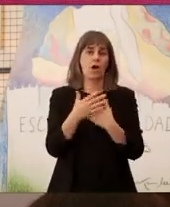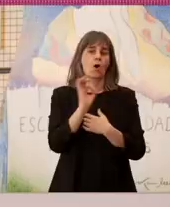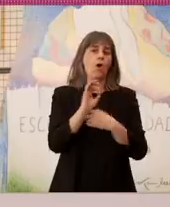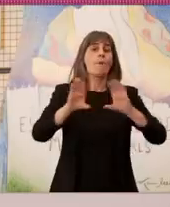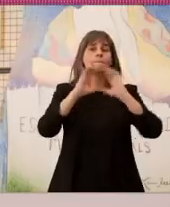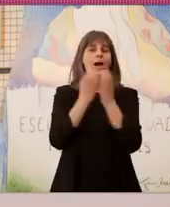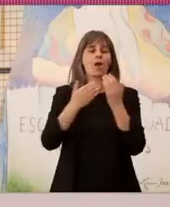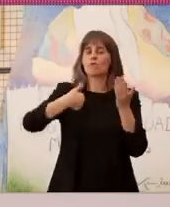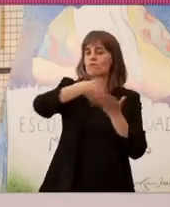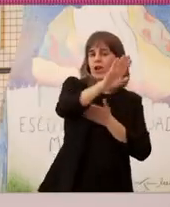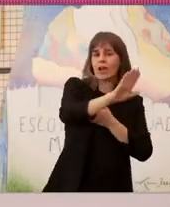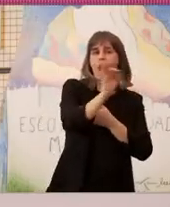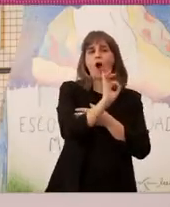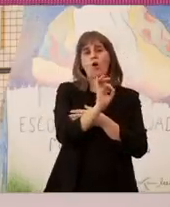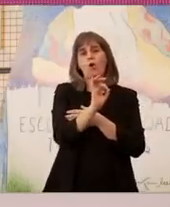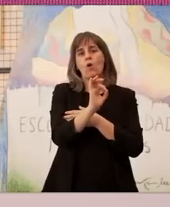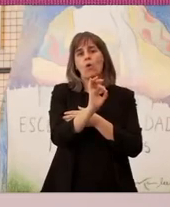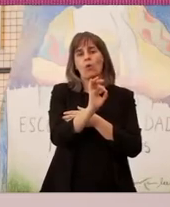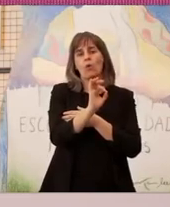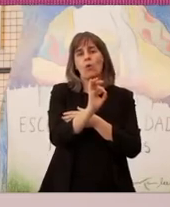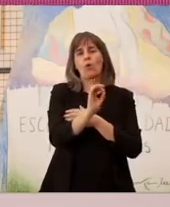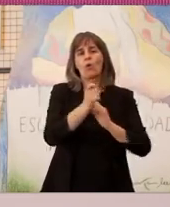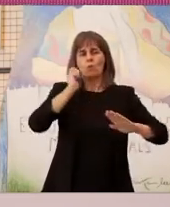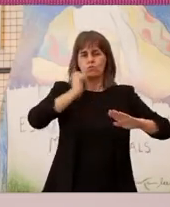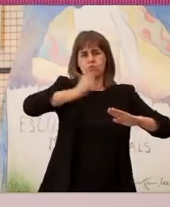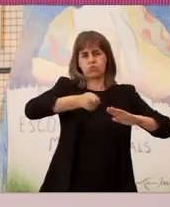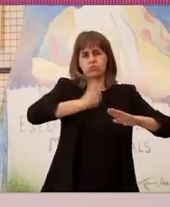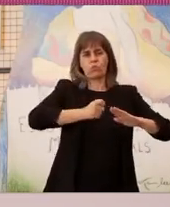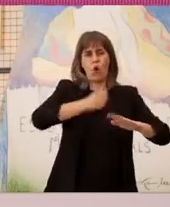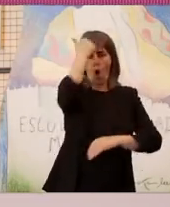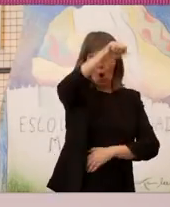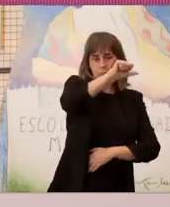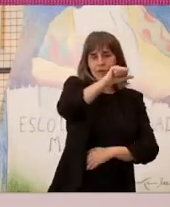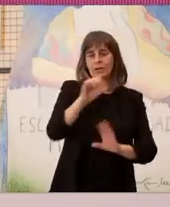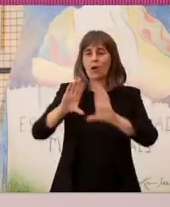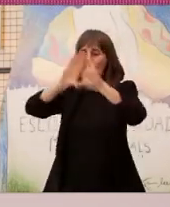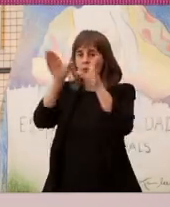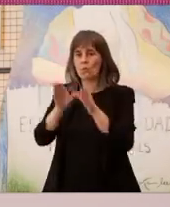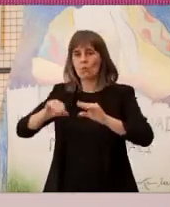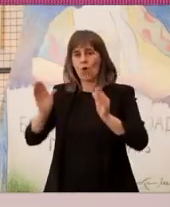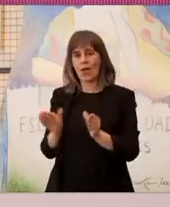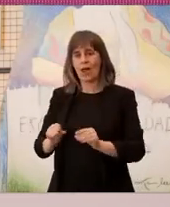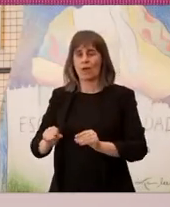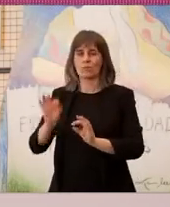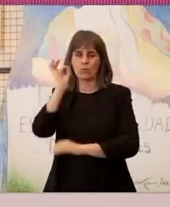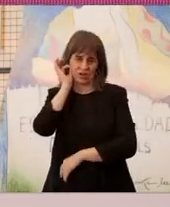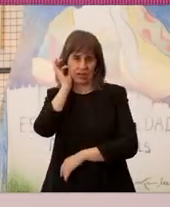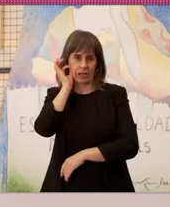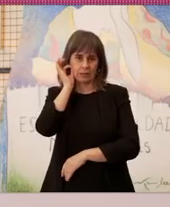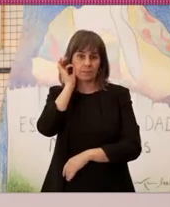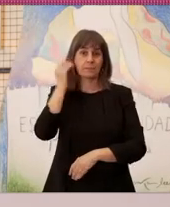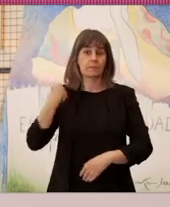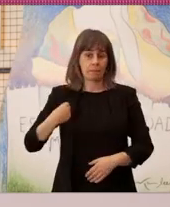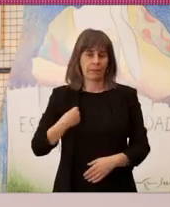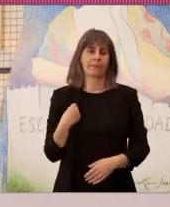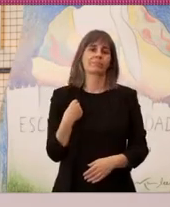a una mujer decía los títulos lo Dicen todos son solo algunos tiene también coeducación Apuesta por la libertad bar